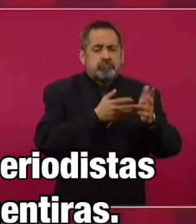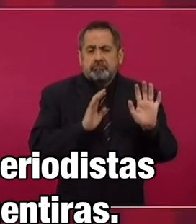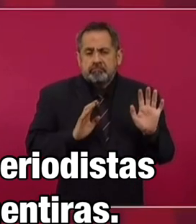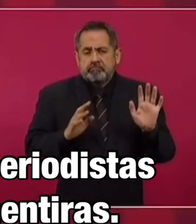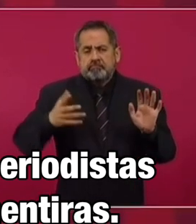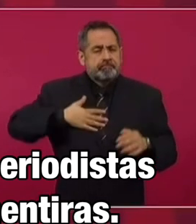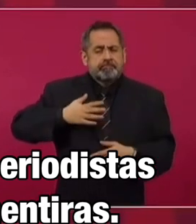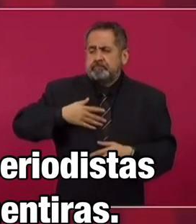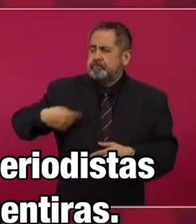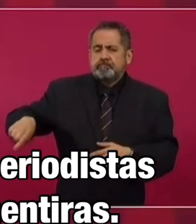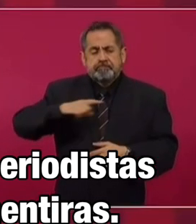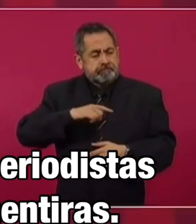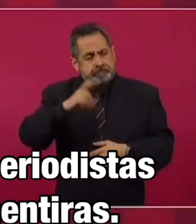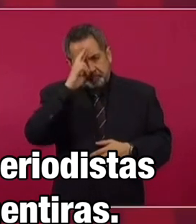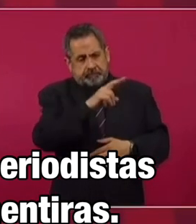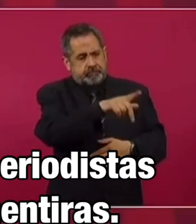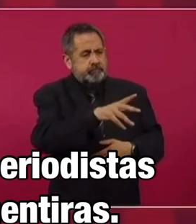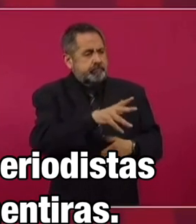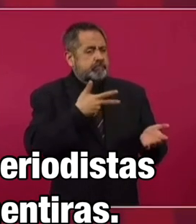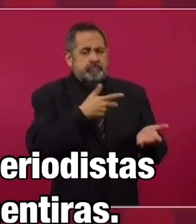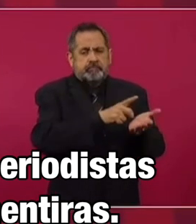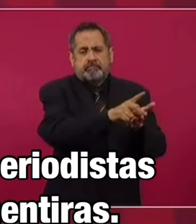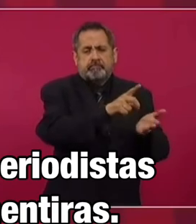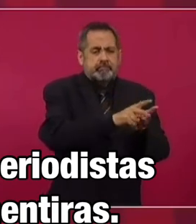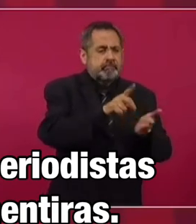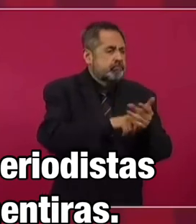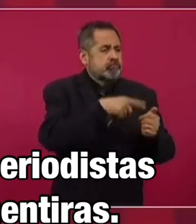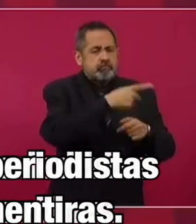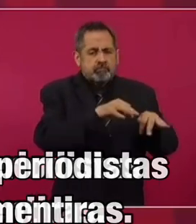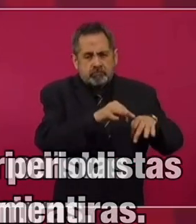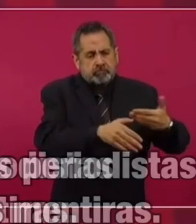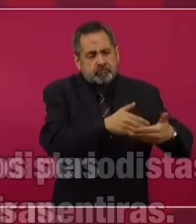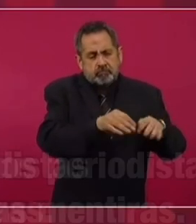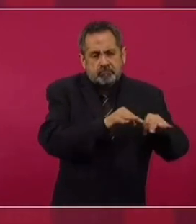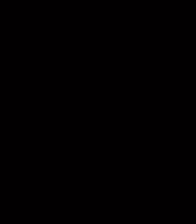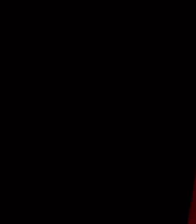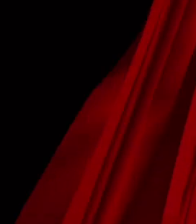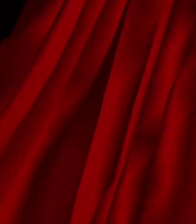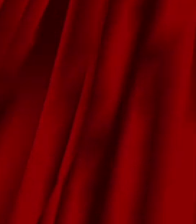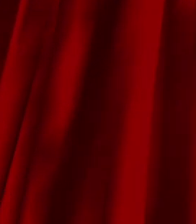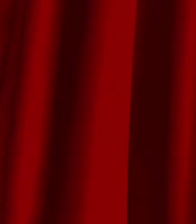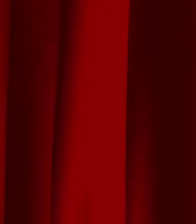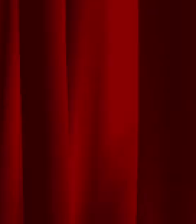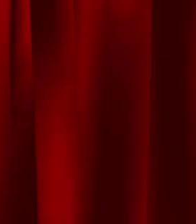somos respetuosos del derecho de cada quien a ejercer su profesión, en este caso el periodismo.